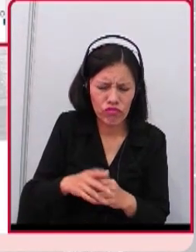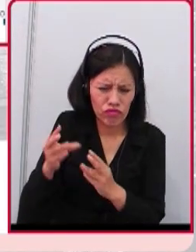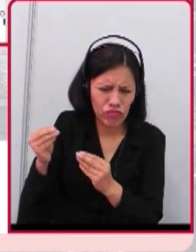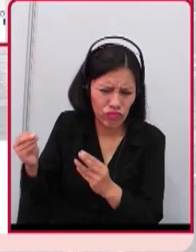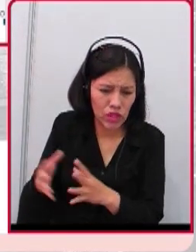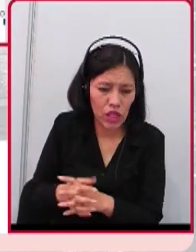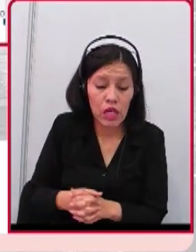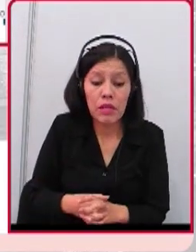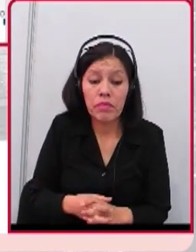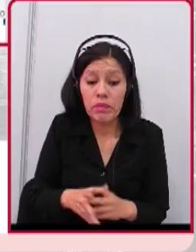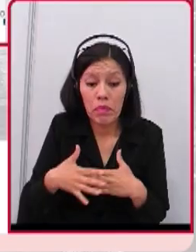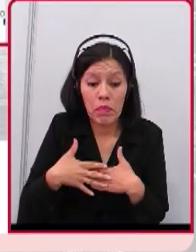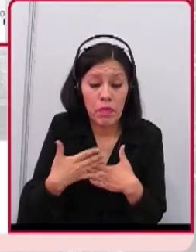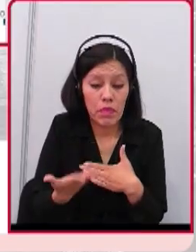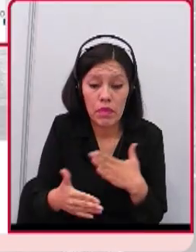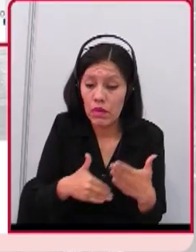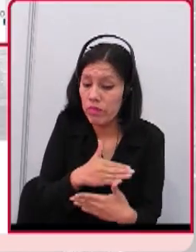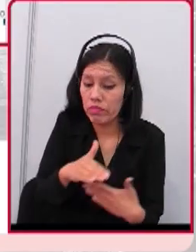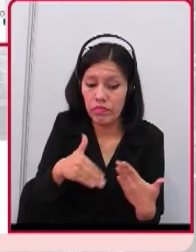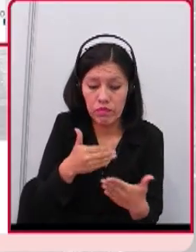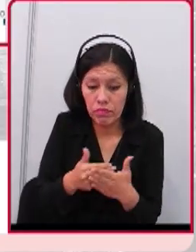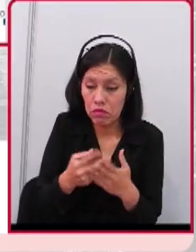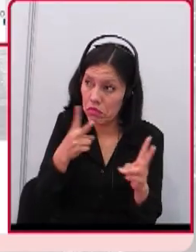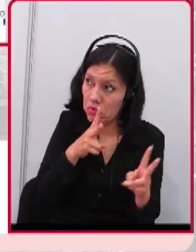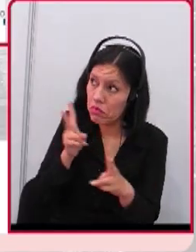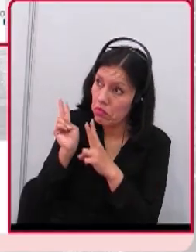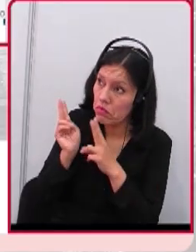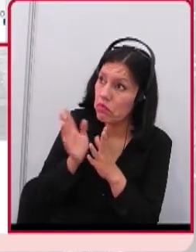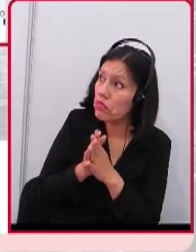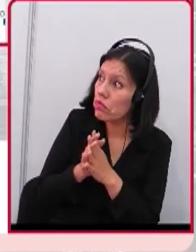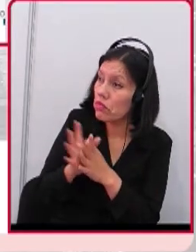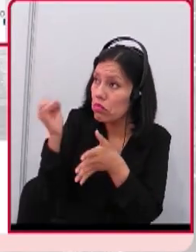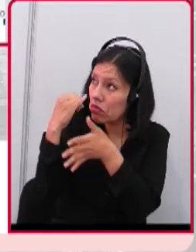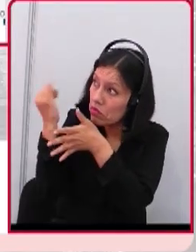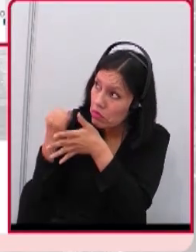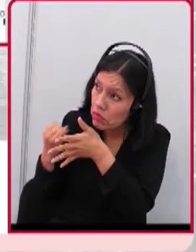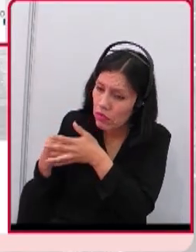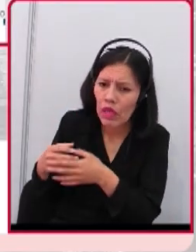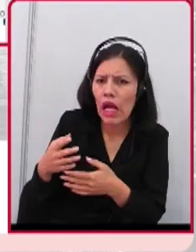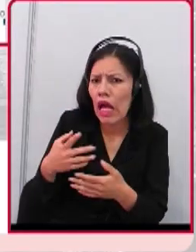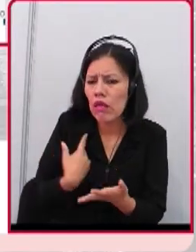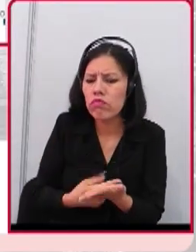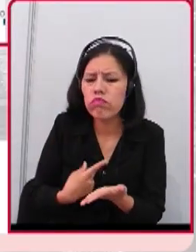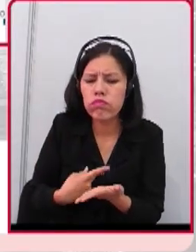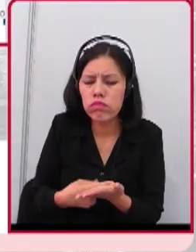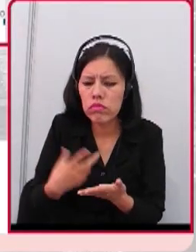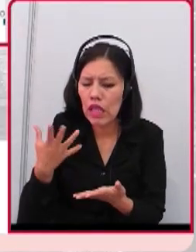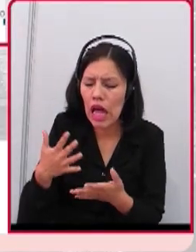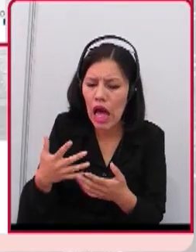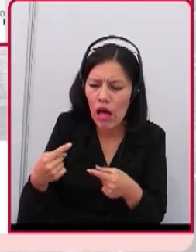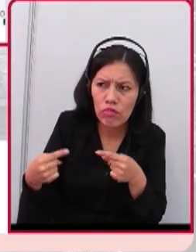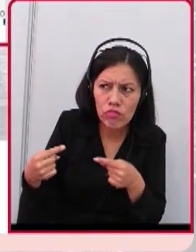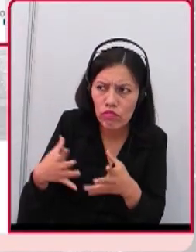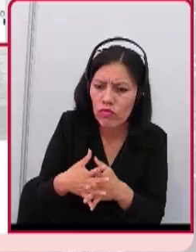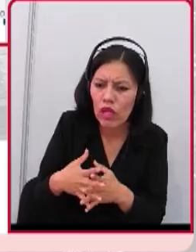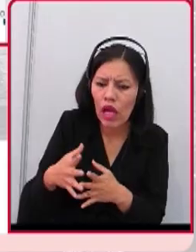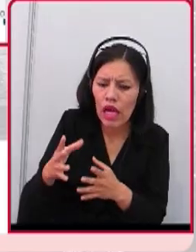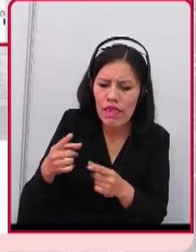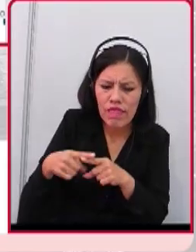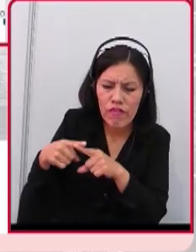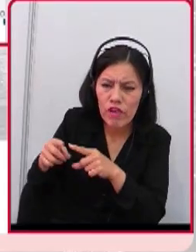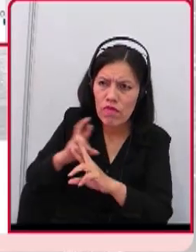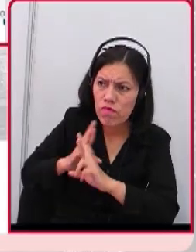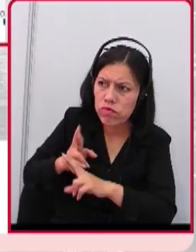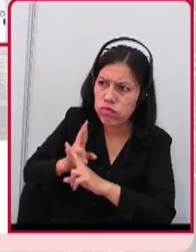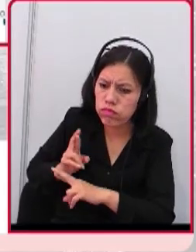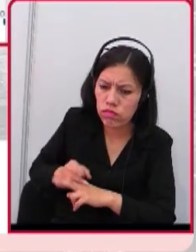Después de todo esto, aquí mostramos un poco ya la discusión de los resultados, partiendo del mapeo superficial de